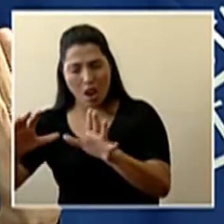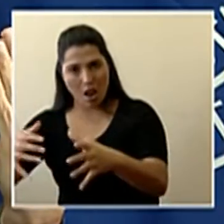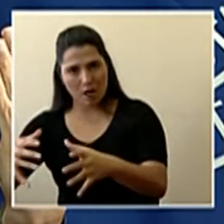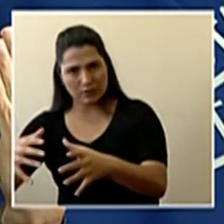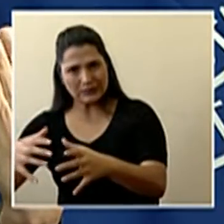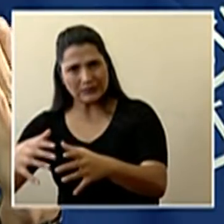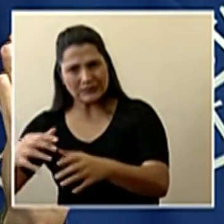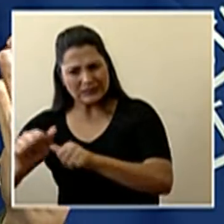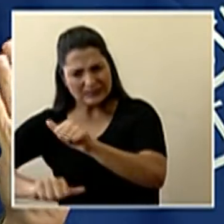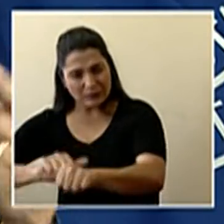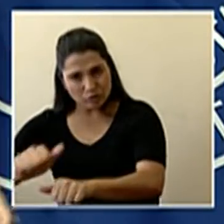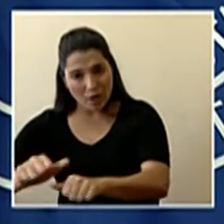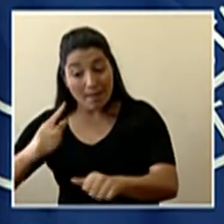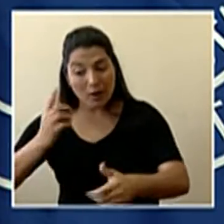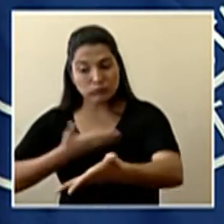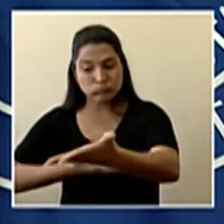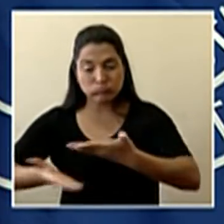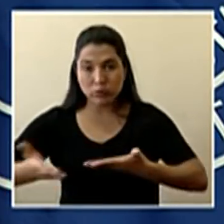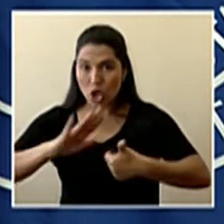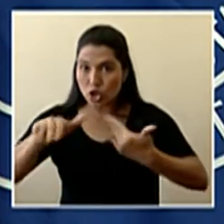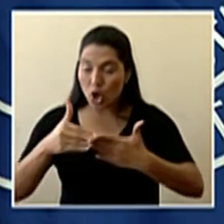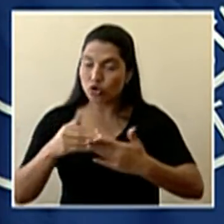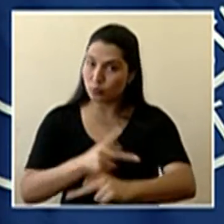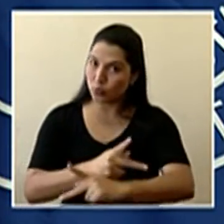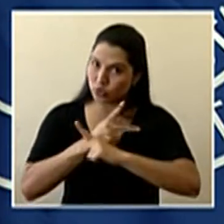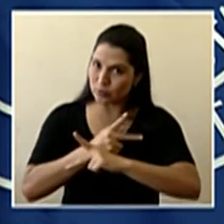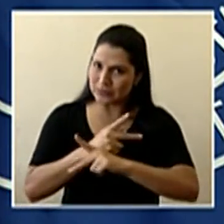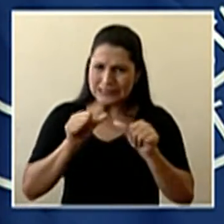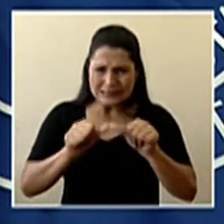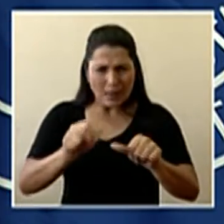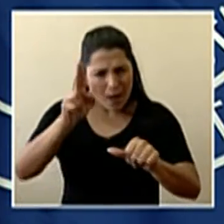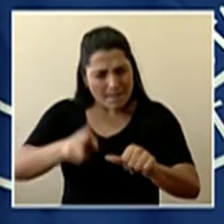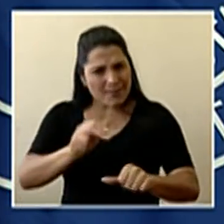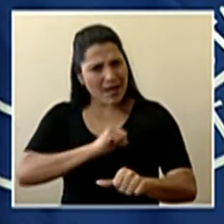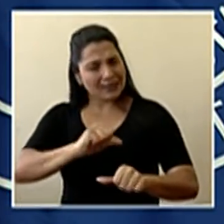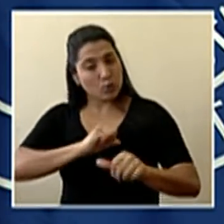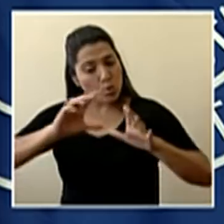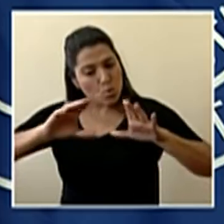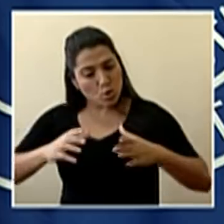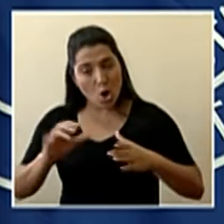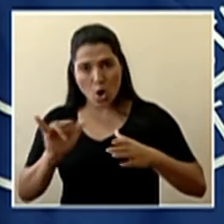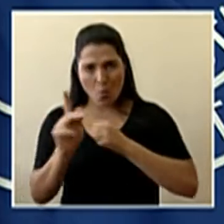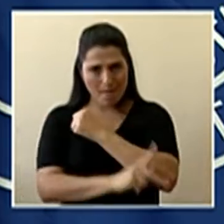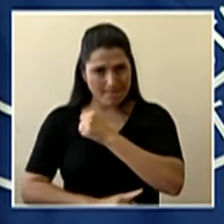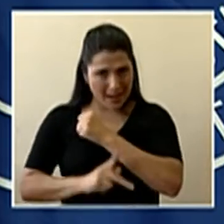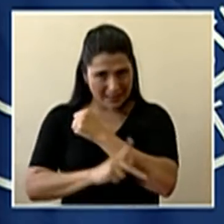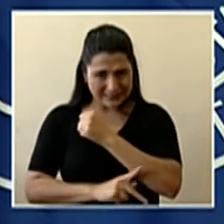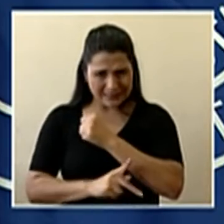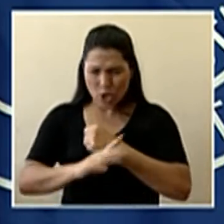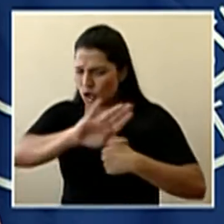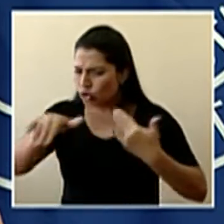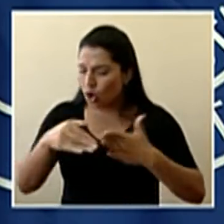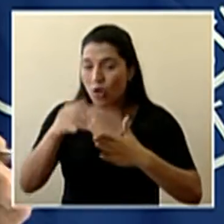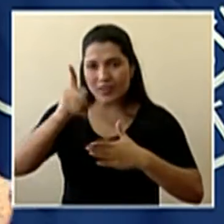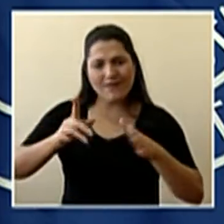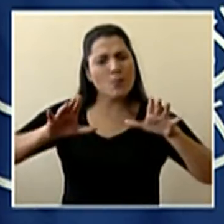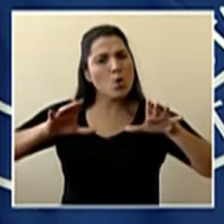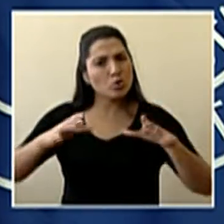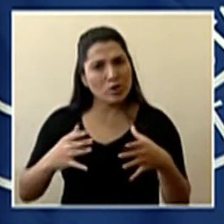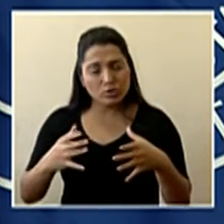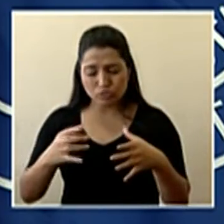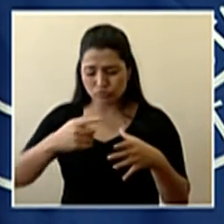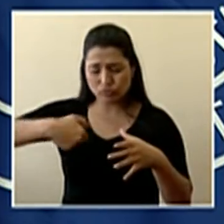también protegernos todos y todas. Así que sigamos en esa actitud de unión país. Más que nunca ocupamos unirnos todos sin